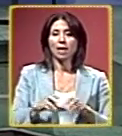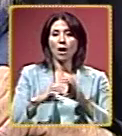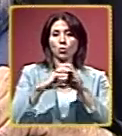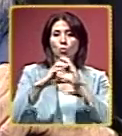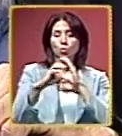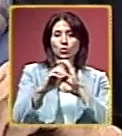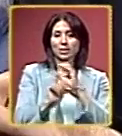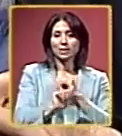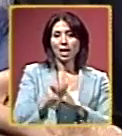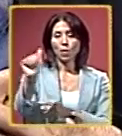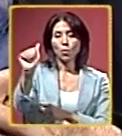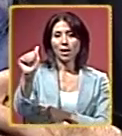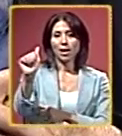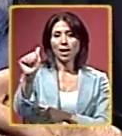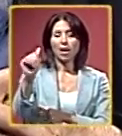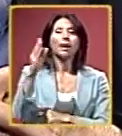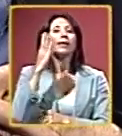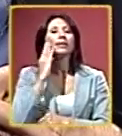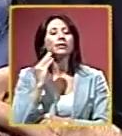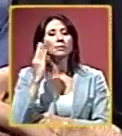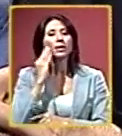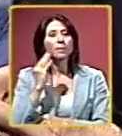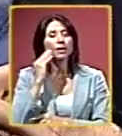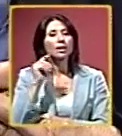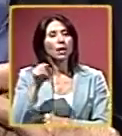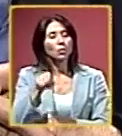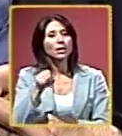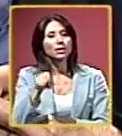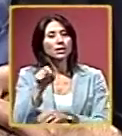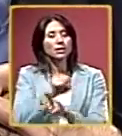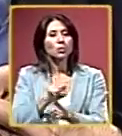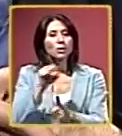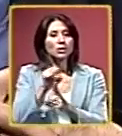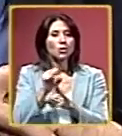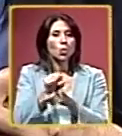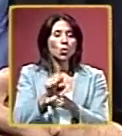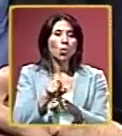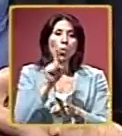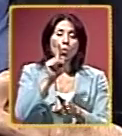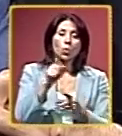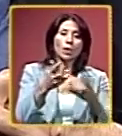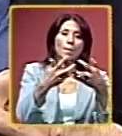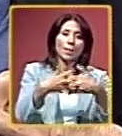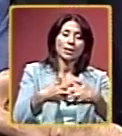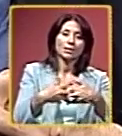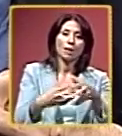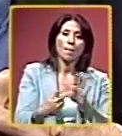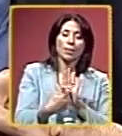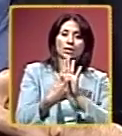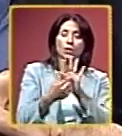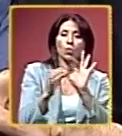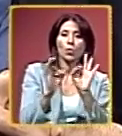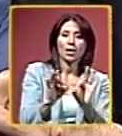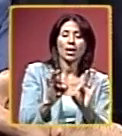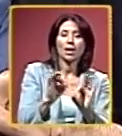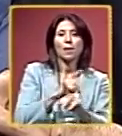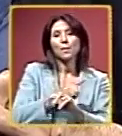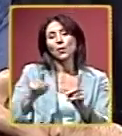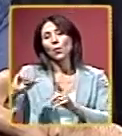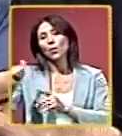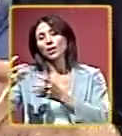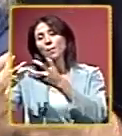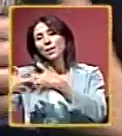Alajuela pidieron aumento de precio. Alguno lo presentó bien y otro lo presentó mal. Y entonces